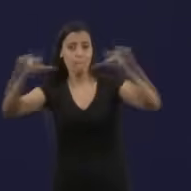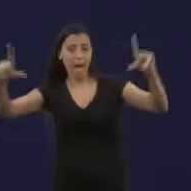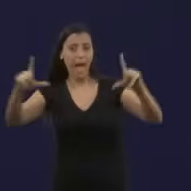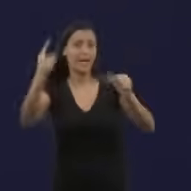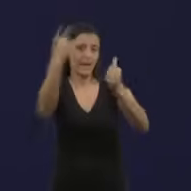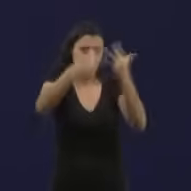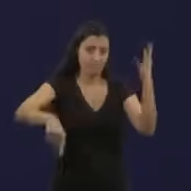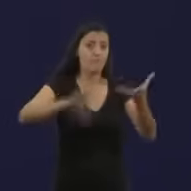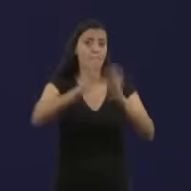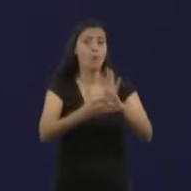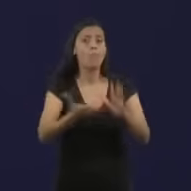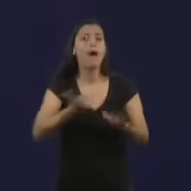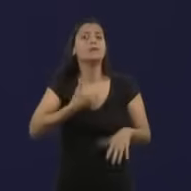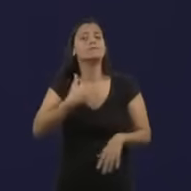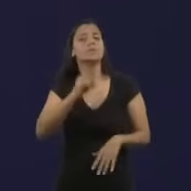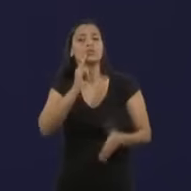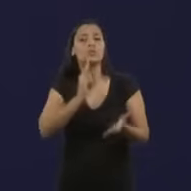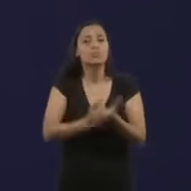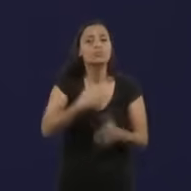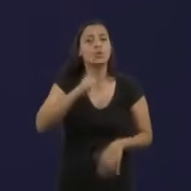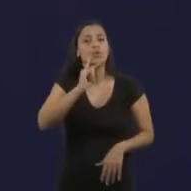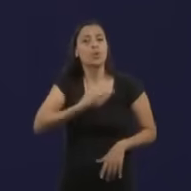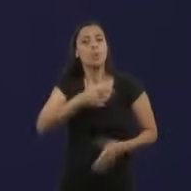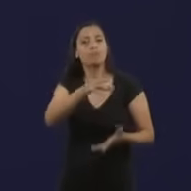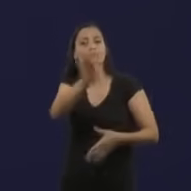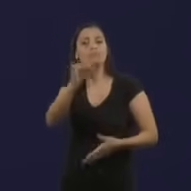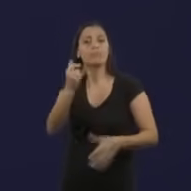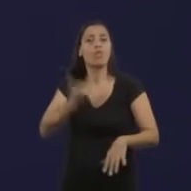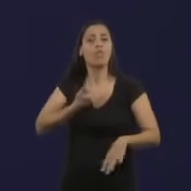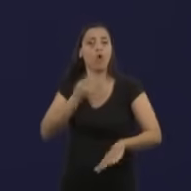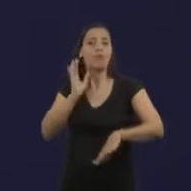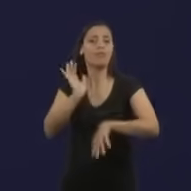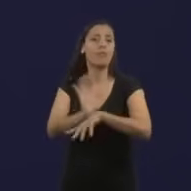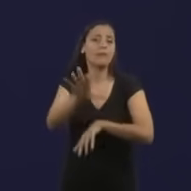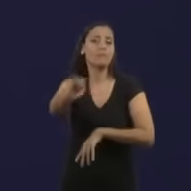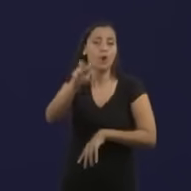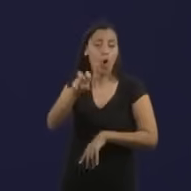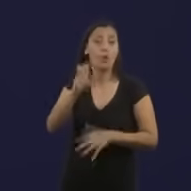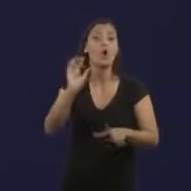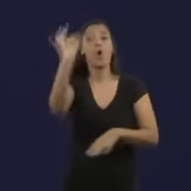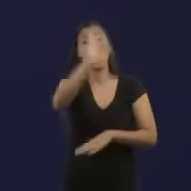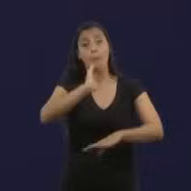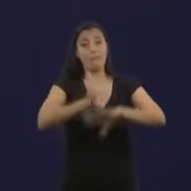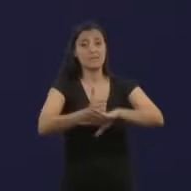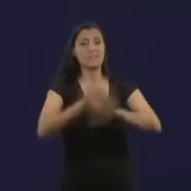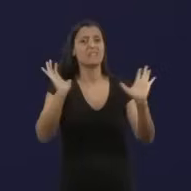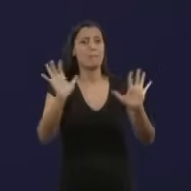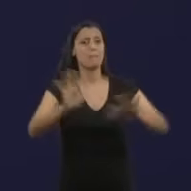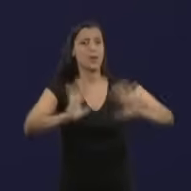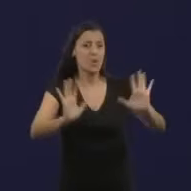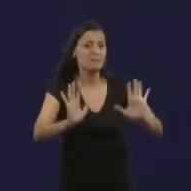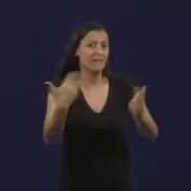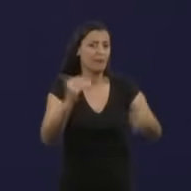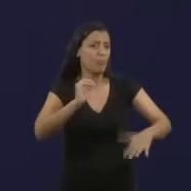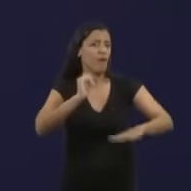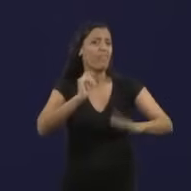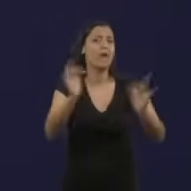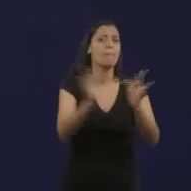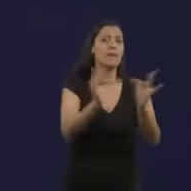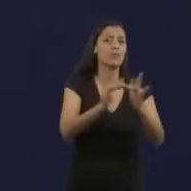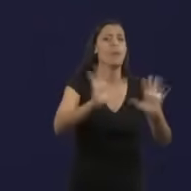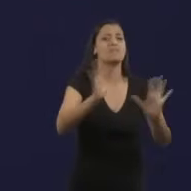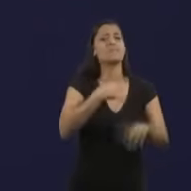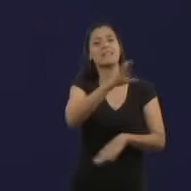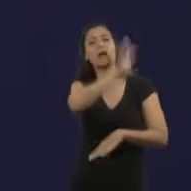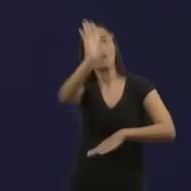e como también lo pueden hacer de manera de manera presencial pero no es necesario que se acerquen